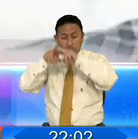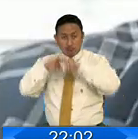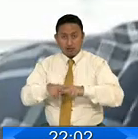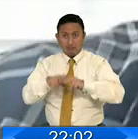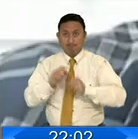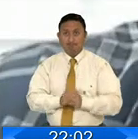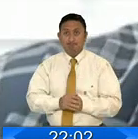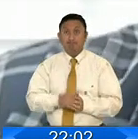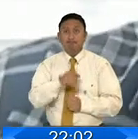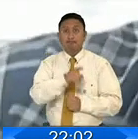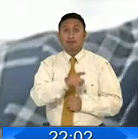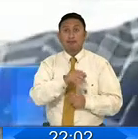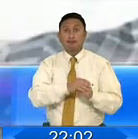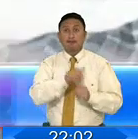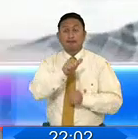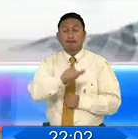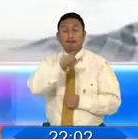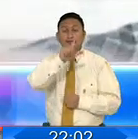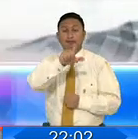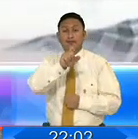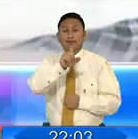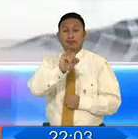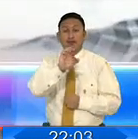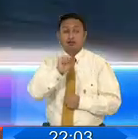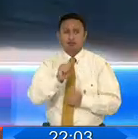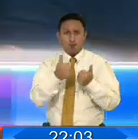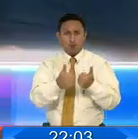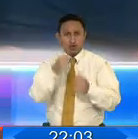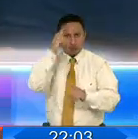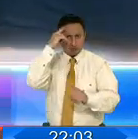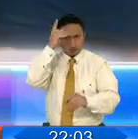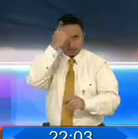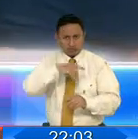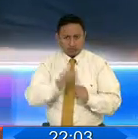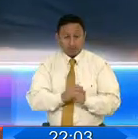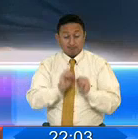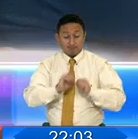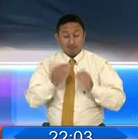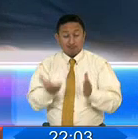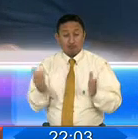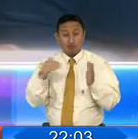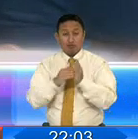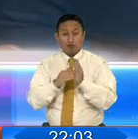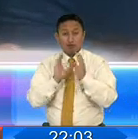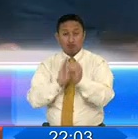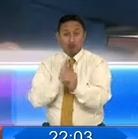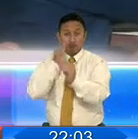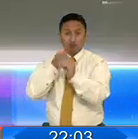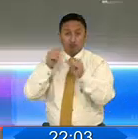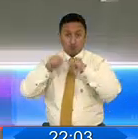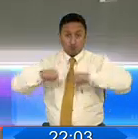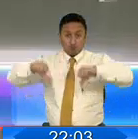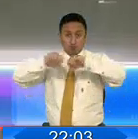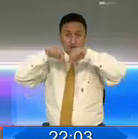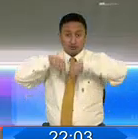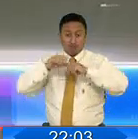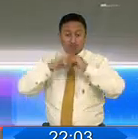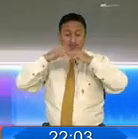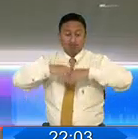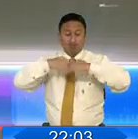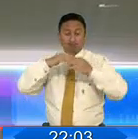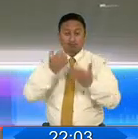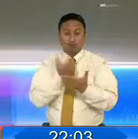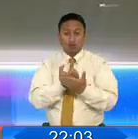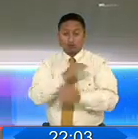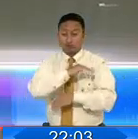el epidemiólogo Alexis Pérez, esta decisión es oportuna, ya que al incentivar el regreso paulatino y voluntario a las aulas y la reactivación económica